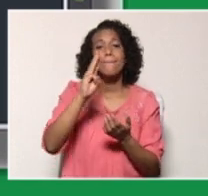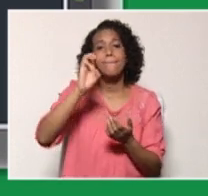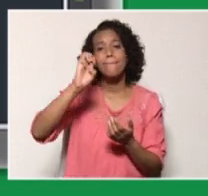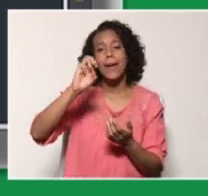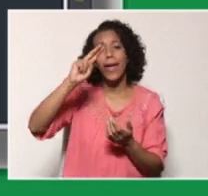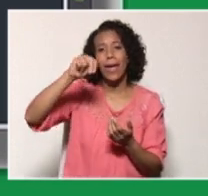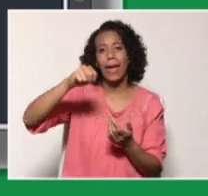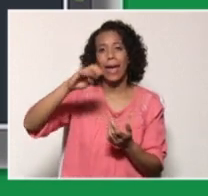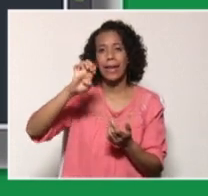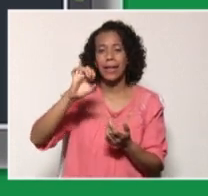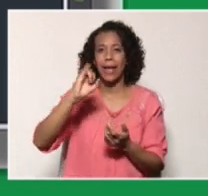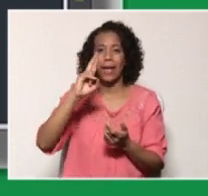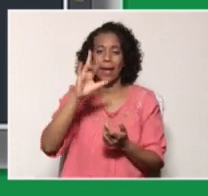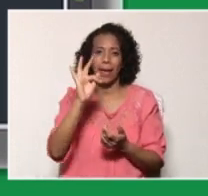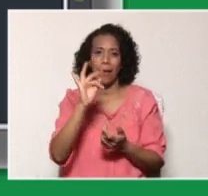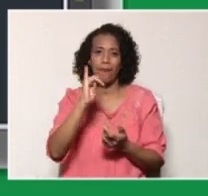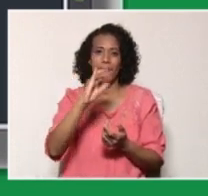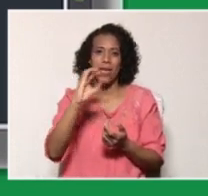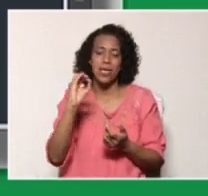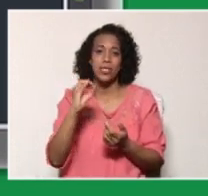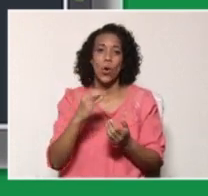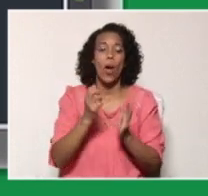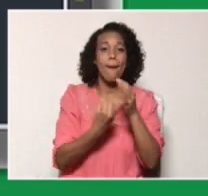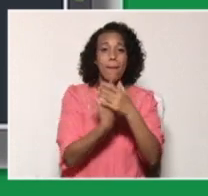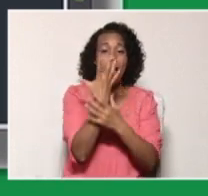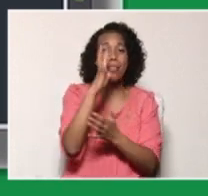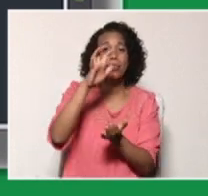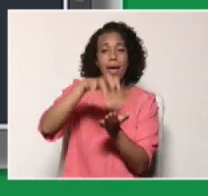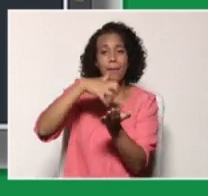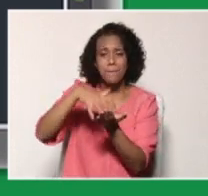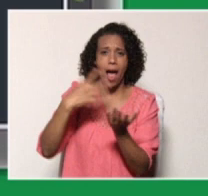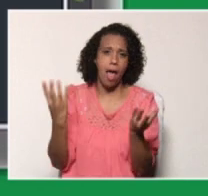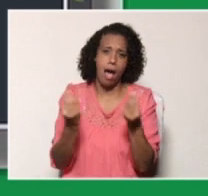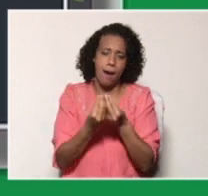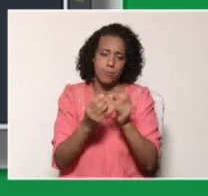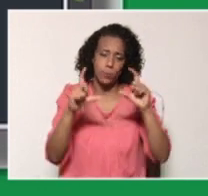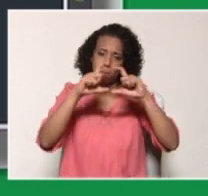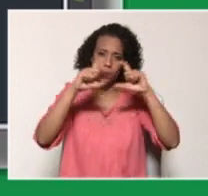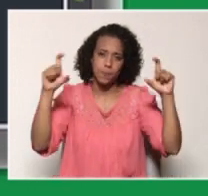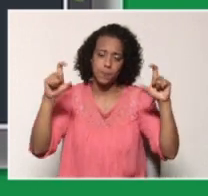beneficios de las plantas y animales.